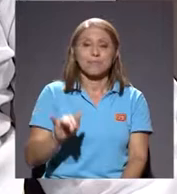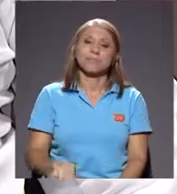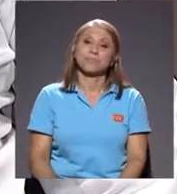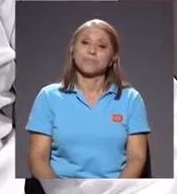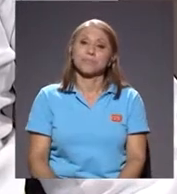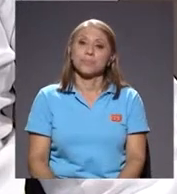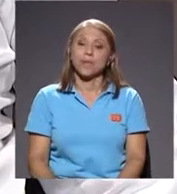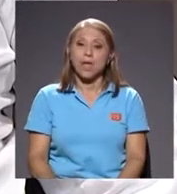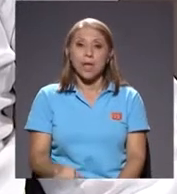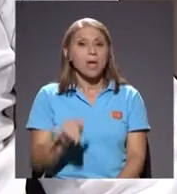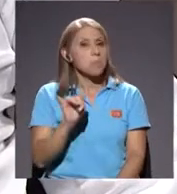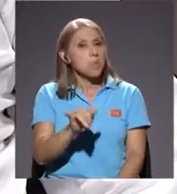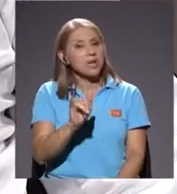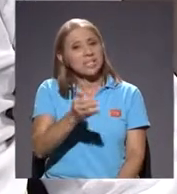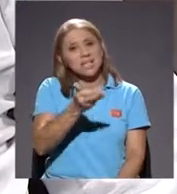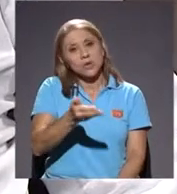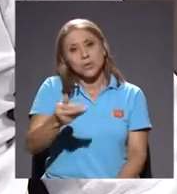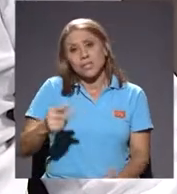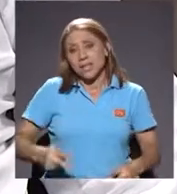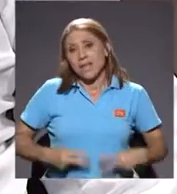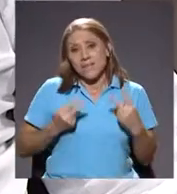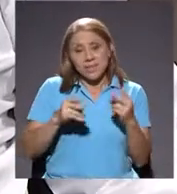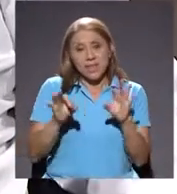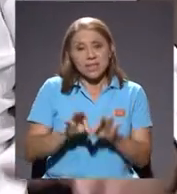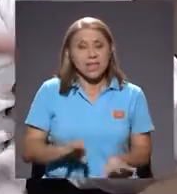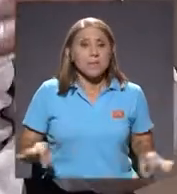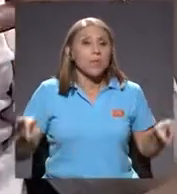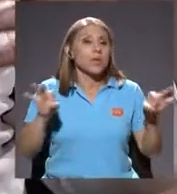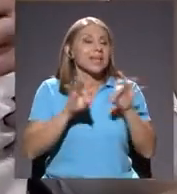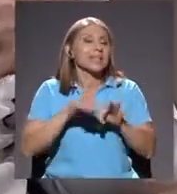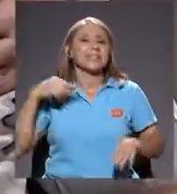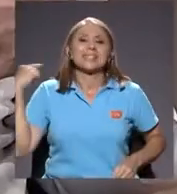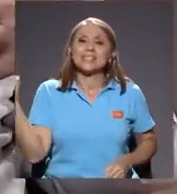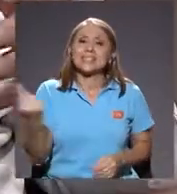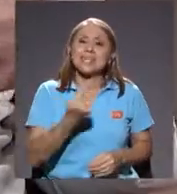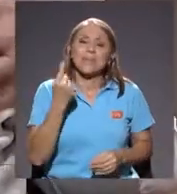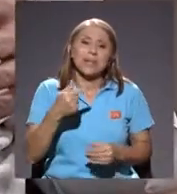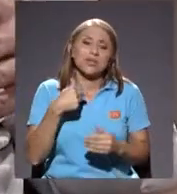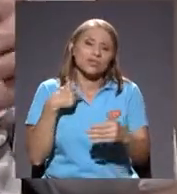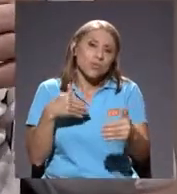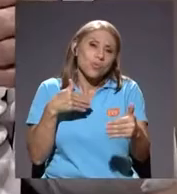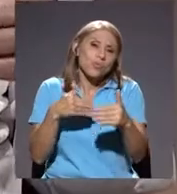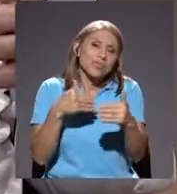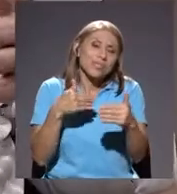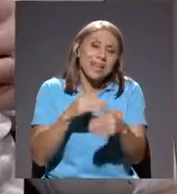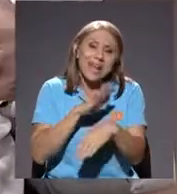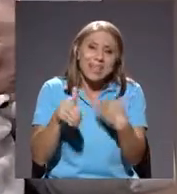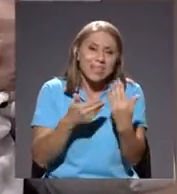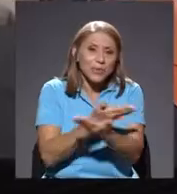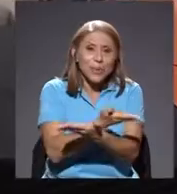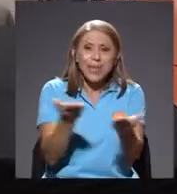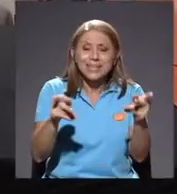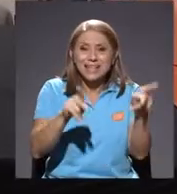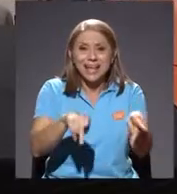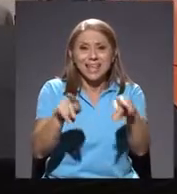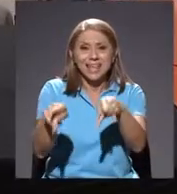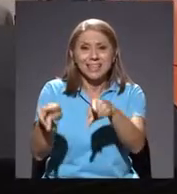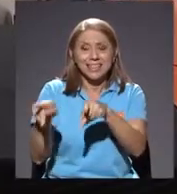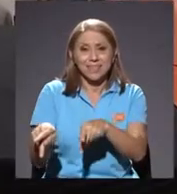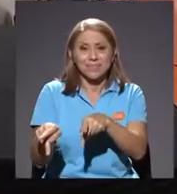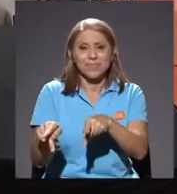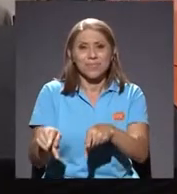por eso las cosas de la vida tan importantes siempre estoy muy cerca de donde está toda esa gente y empiezo a ver